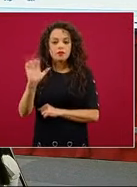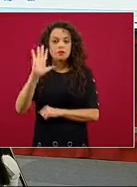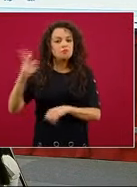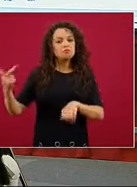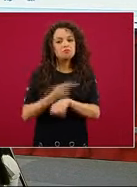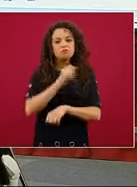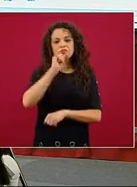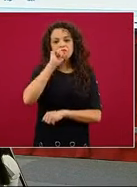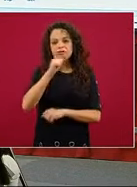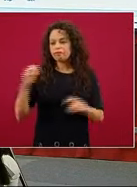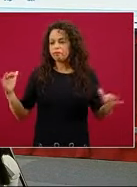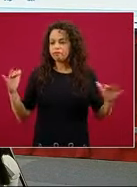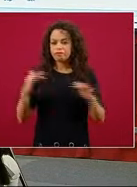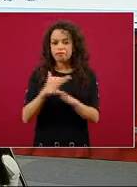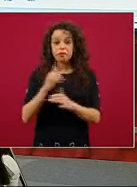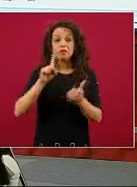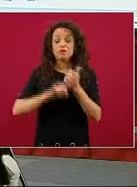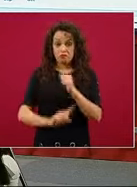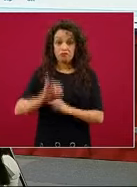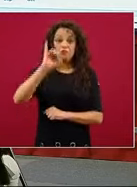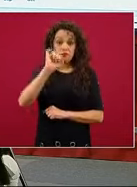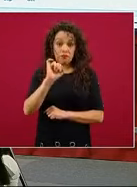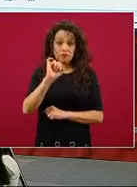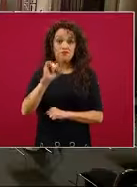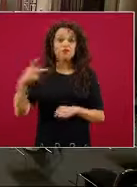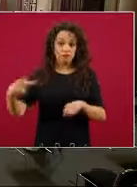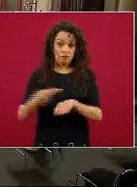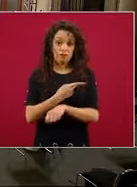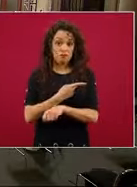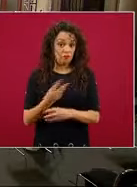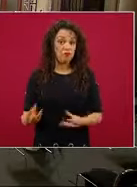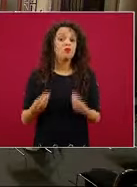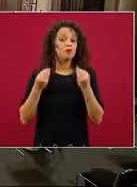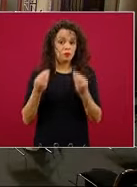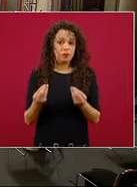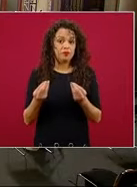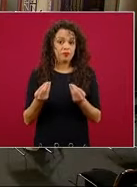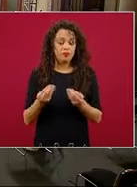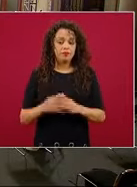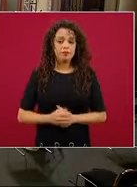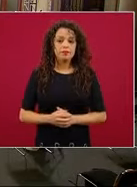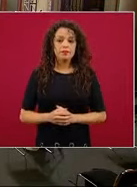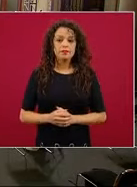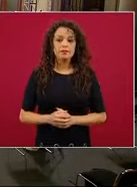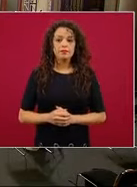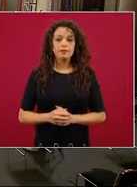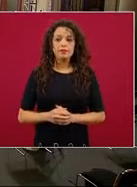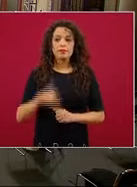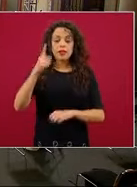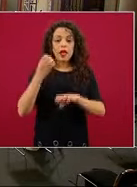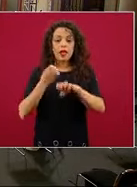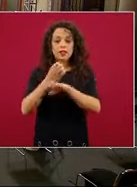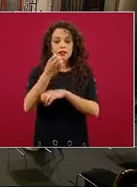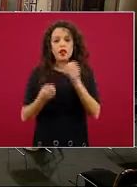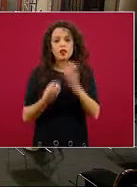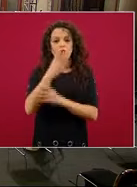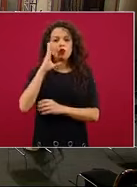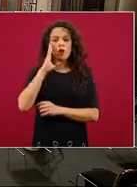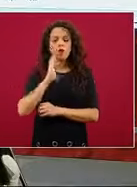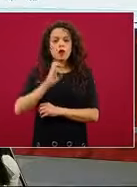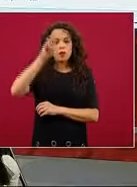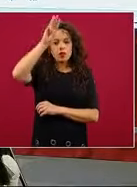nada. Y sí pasa, y pasa mucho. La siguiente, por favor. el estado de Nuevo León, que mantiene su